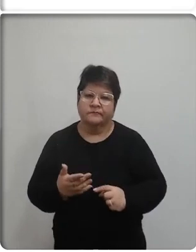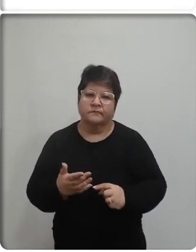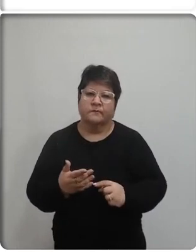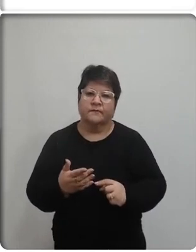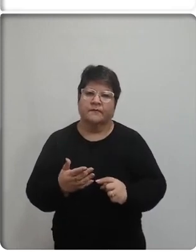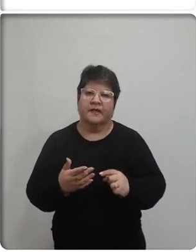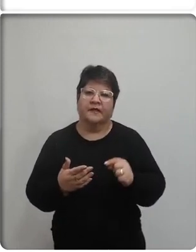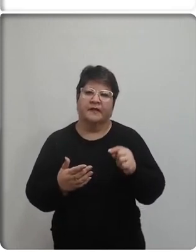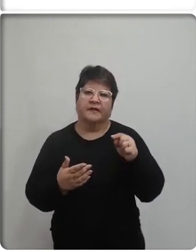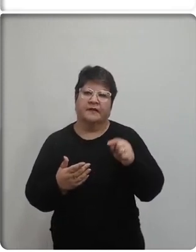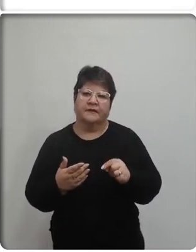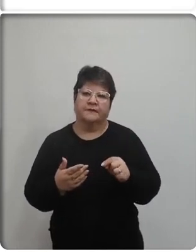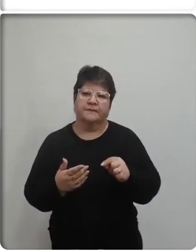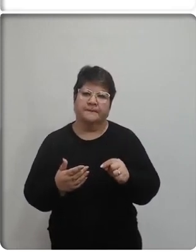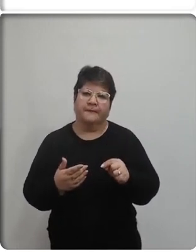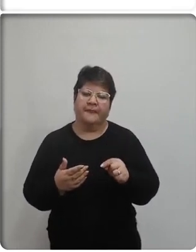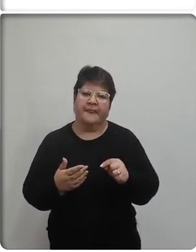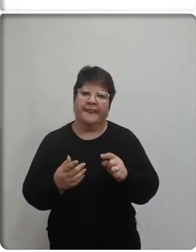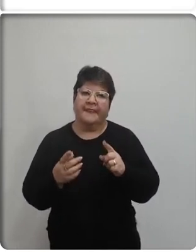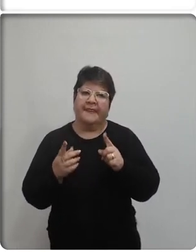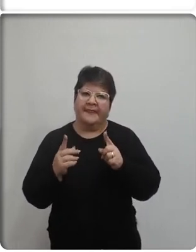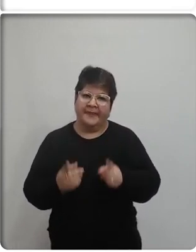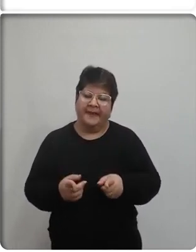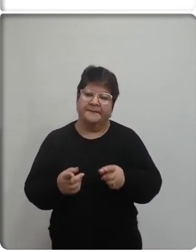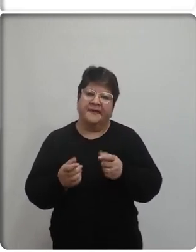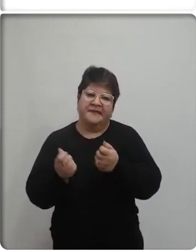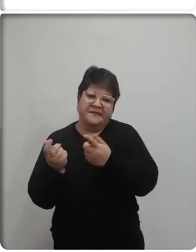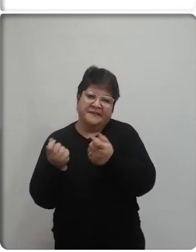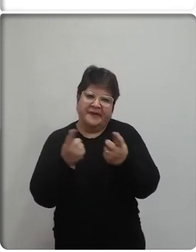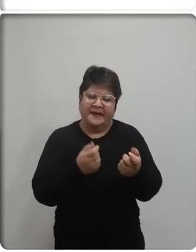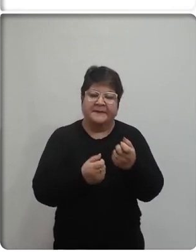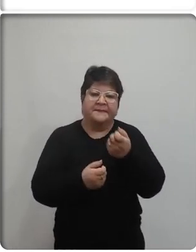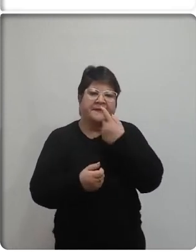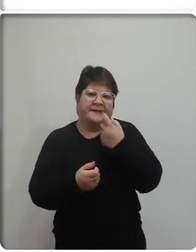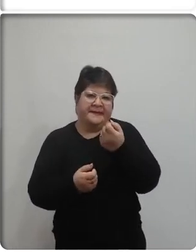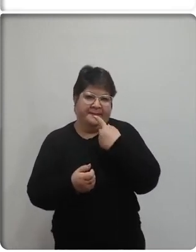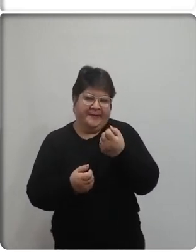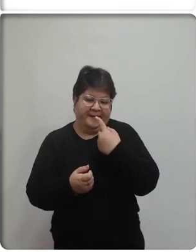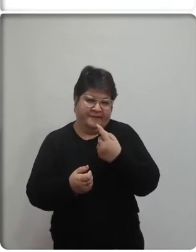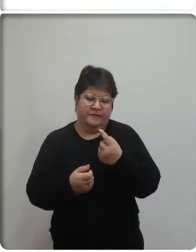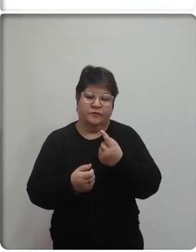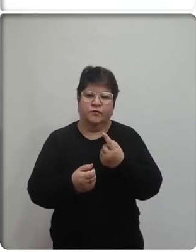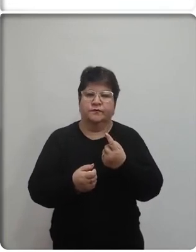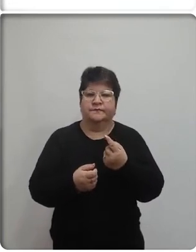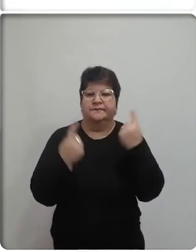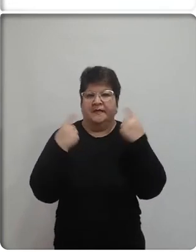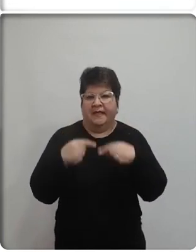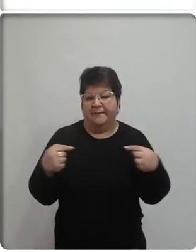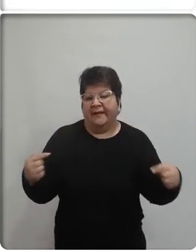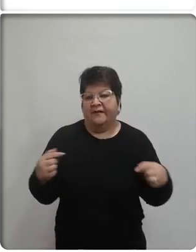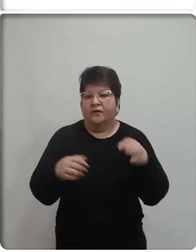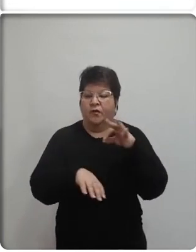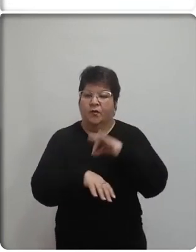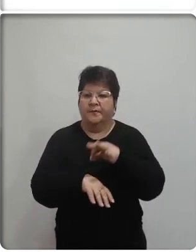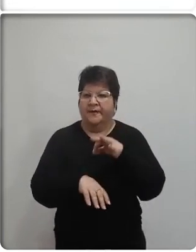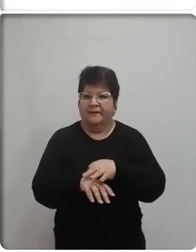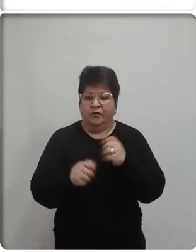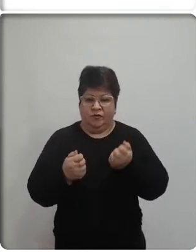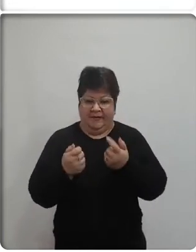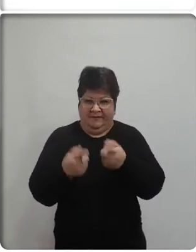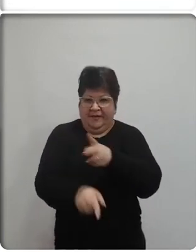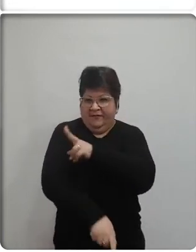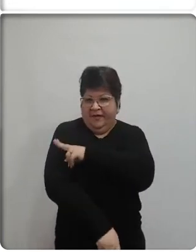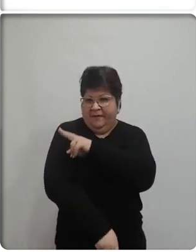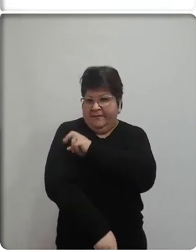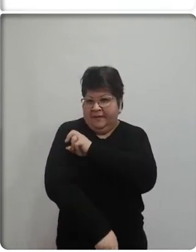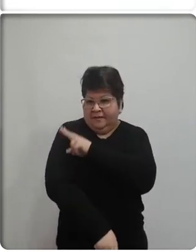la dispensación de medicamentos e insumos médicos, que se entrega en forma directa desde las farmacias,